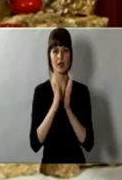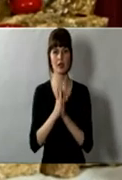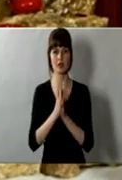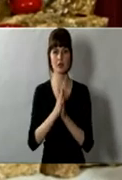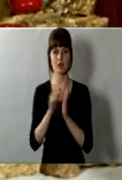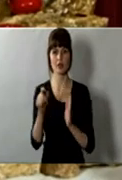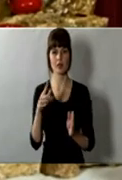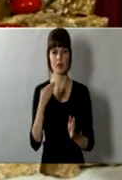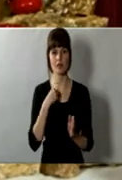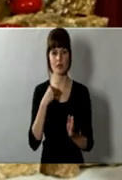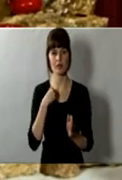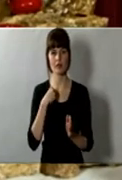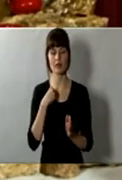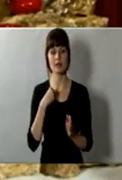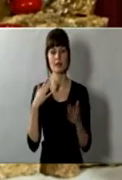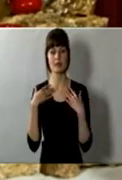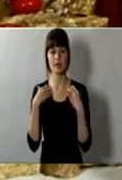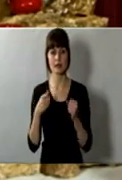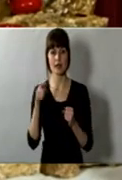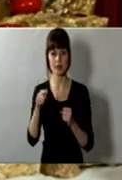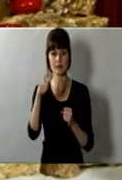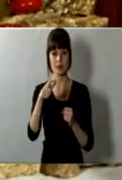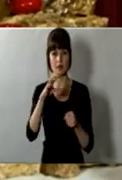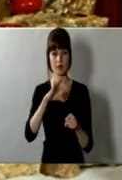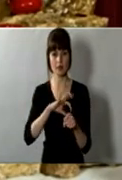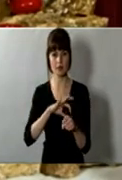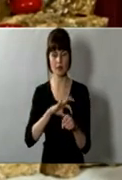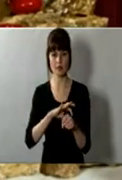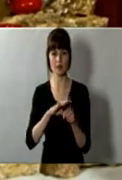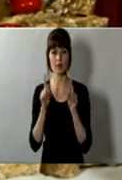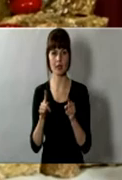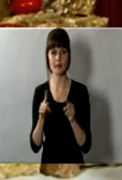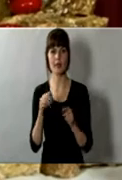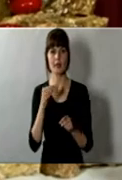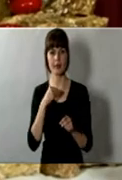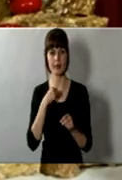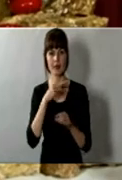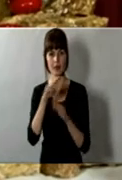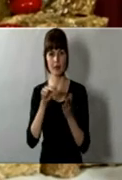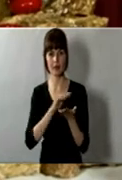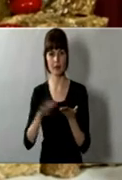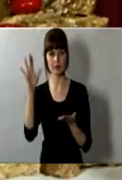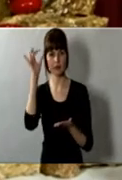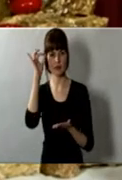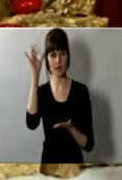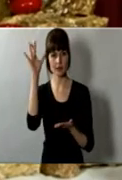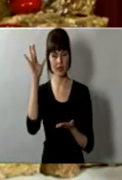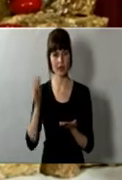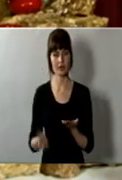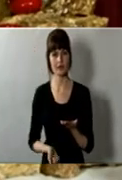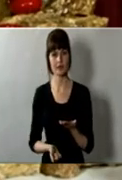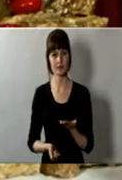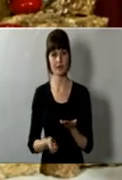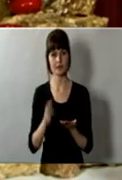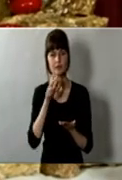Al enfermo Y si hubiere Cometido pecados También le serán Restaurados O perdonados Quiere decir